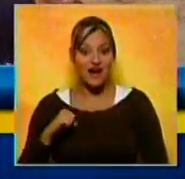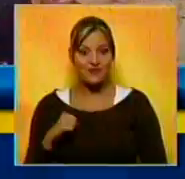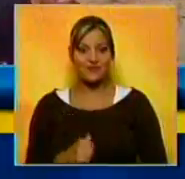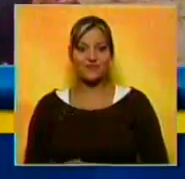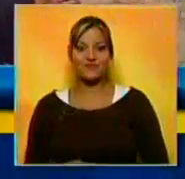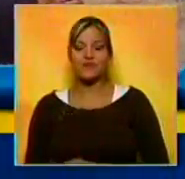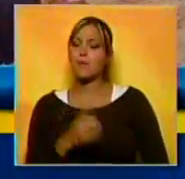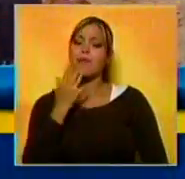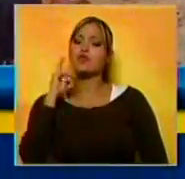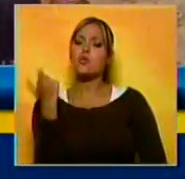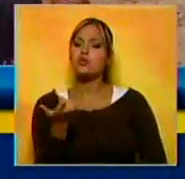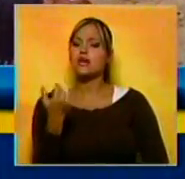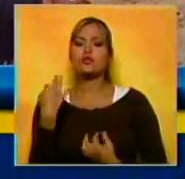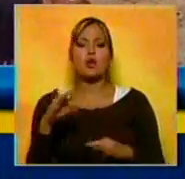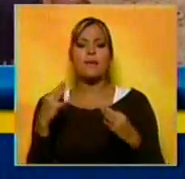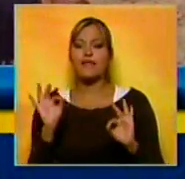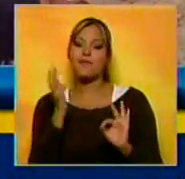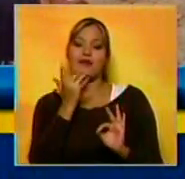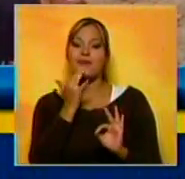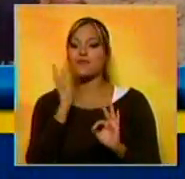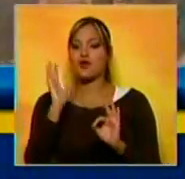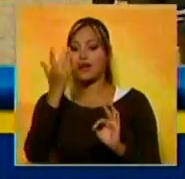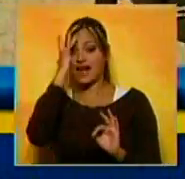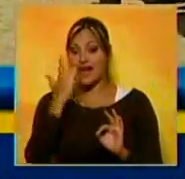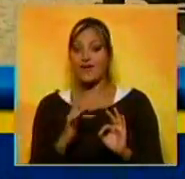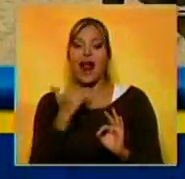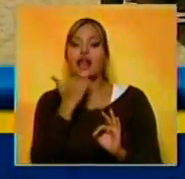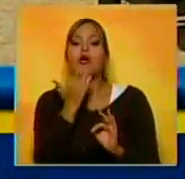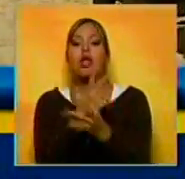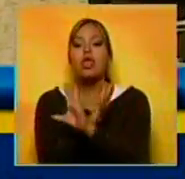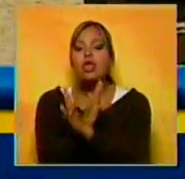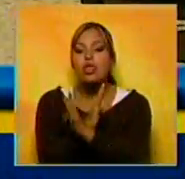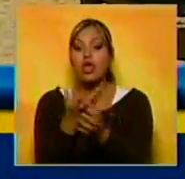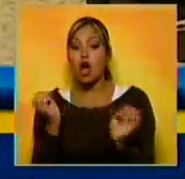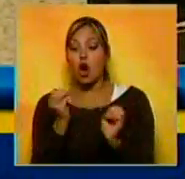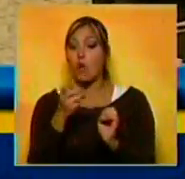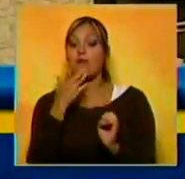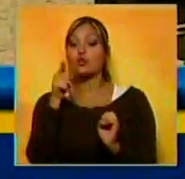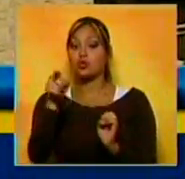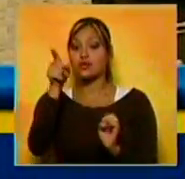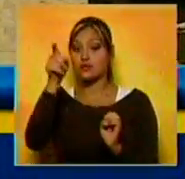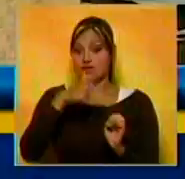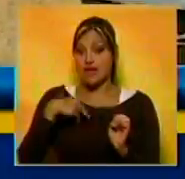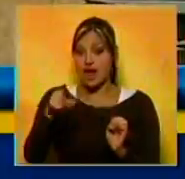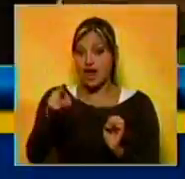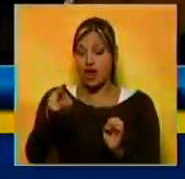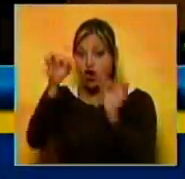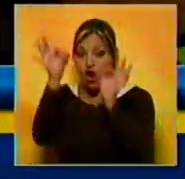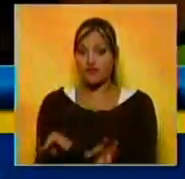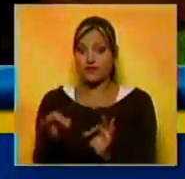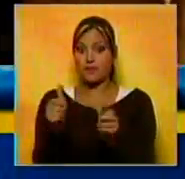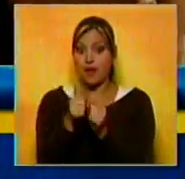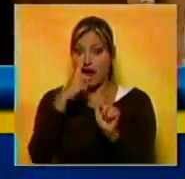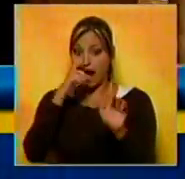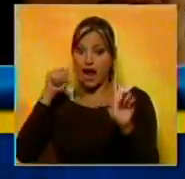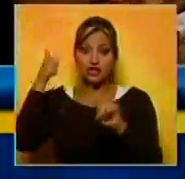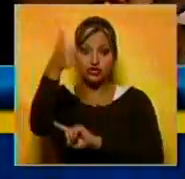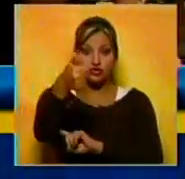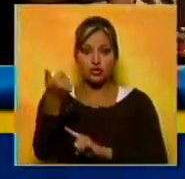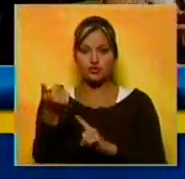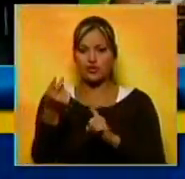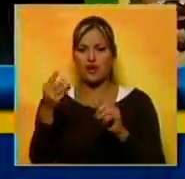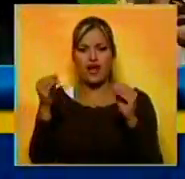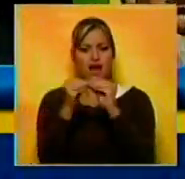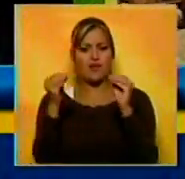buscando simplemente una actividad sexual por la época de carnaval y tú estás buscando hacer una relación de pareja de largos años, entonces no vamos